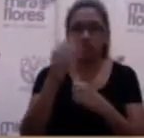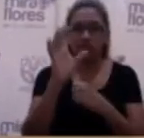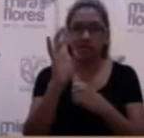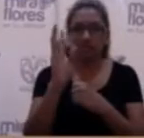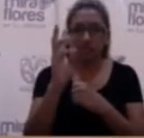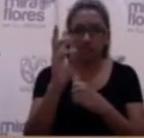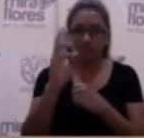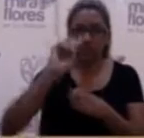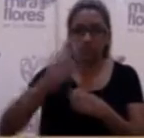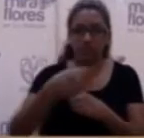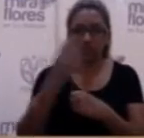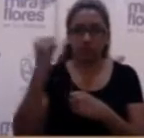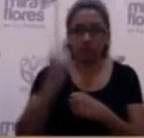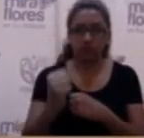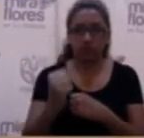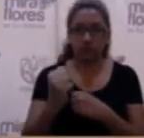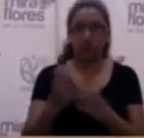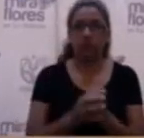1.716.000 soles, ¿no?